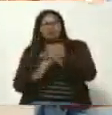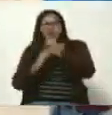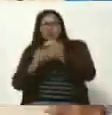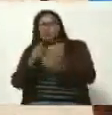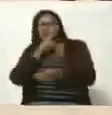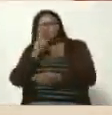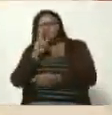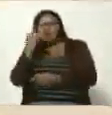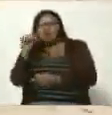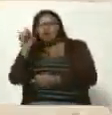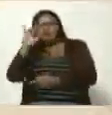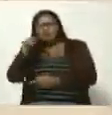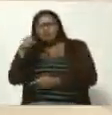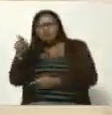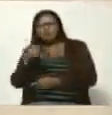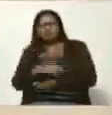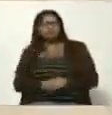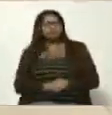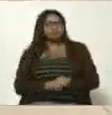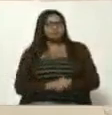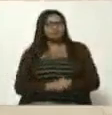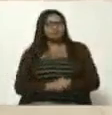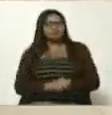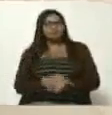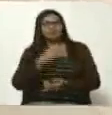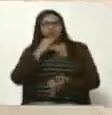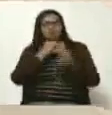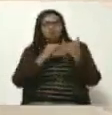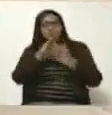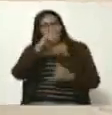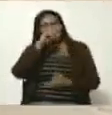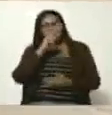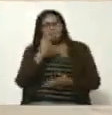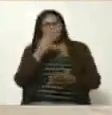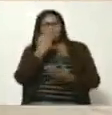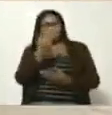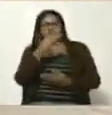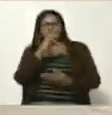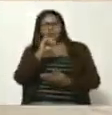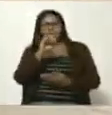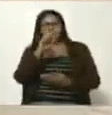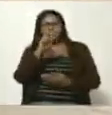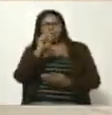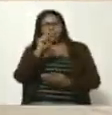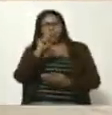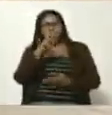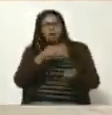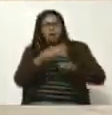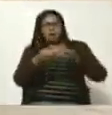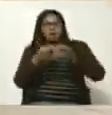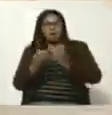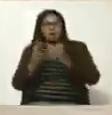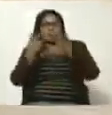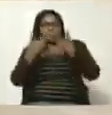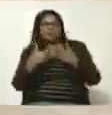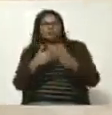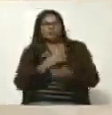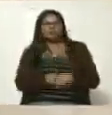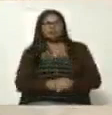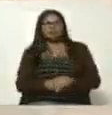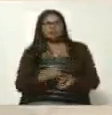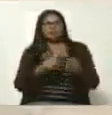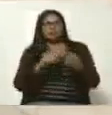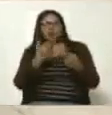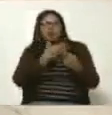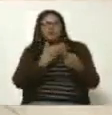nombres? Los que durante los últimos cuatro años estuvieron al frente del manejo de la empresa, el mismo presidente